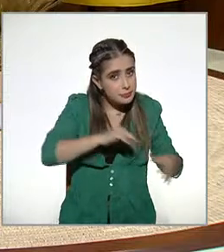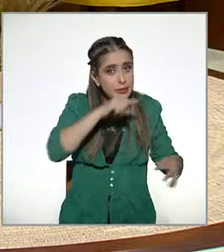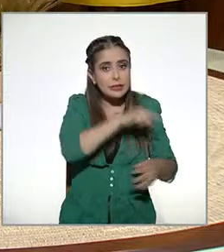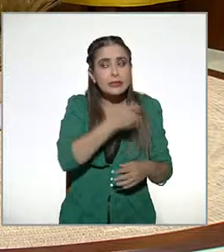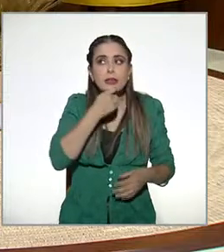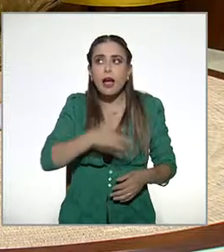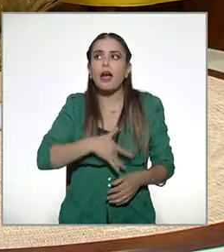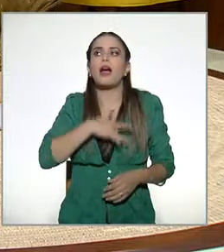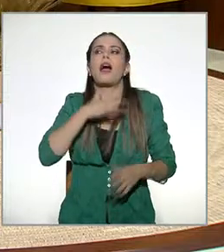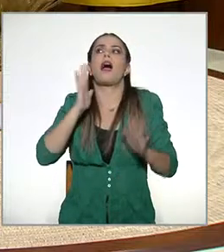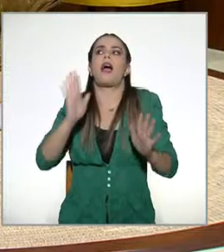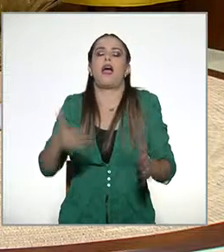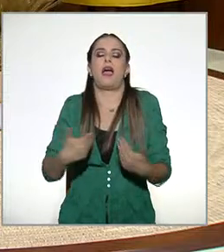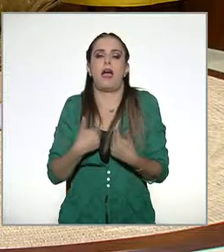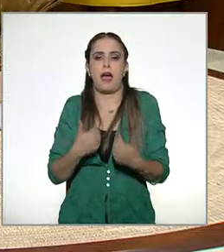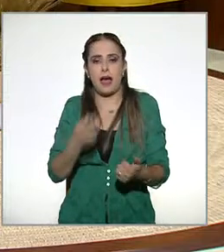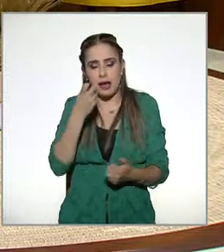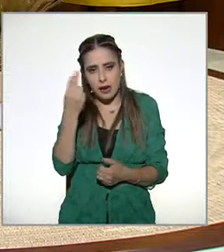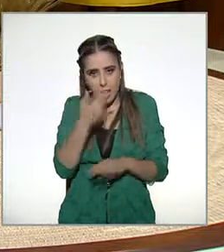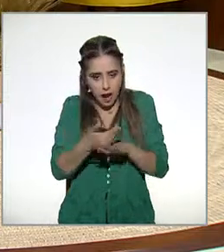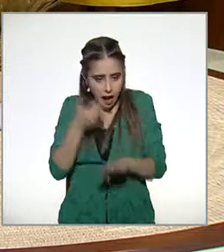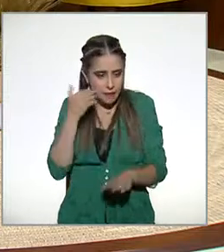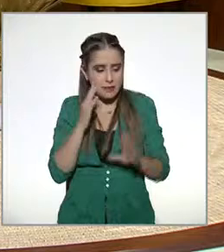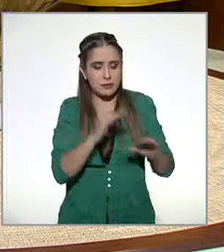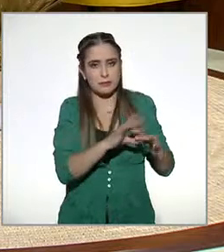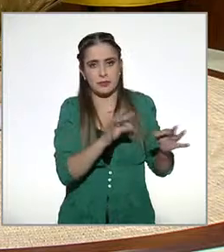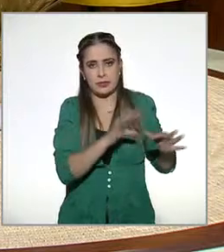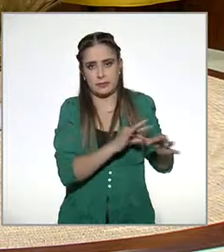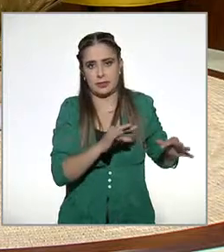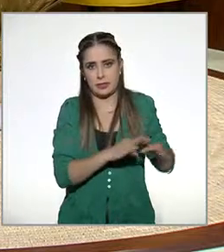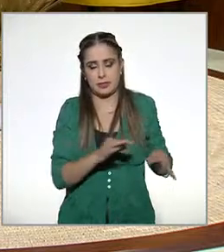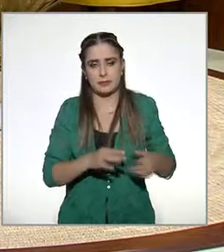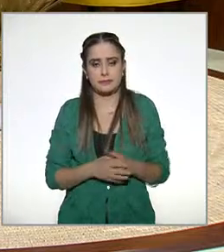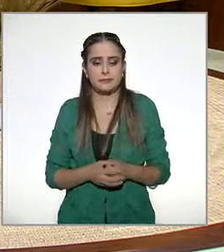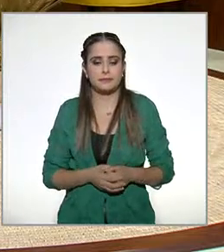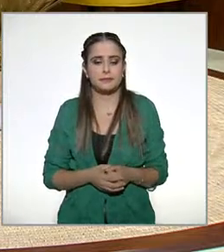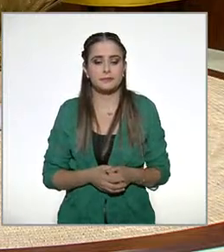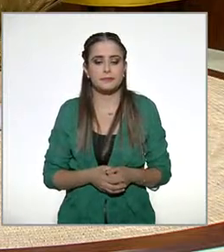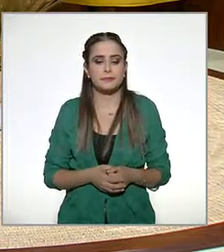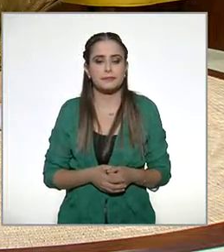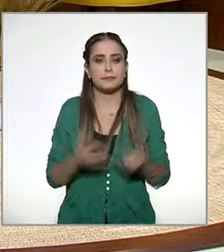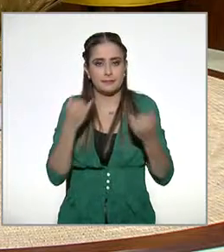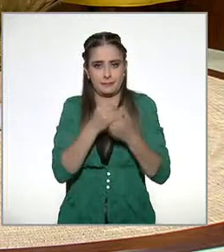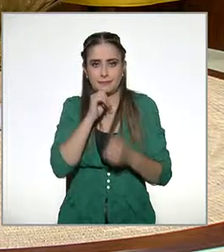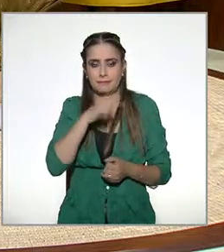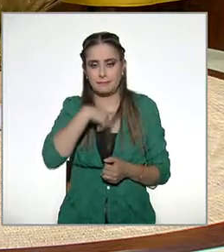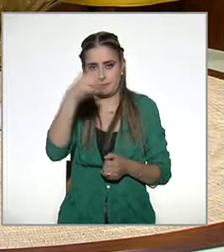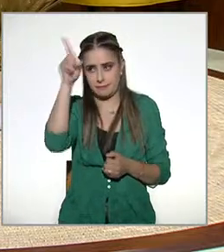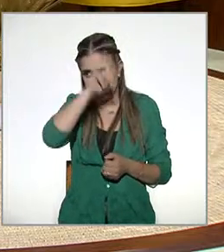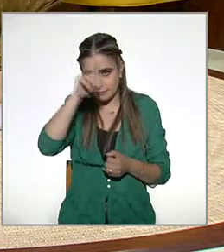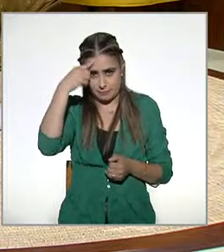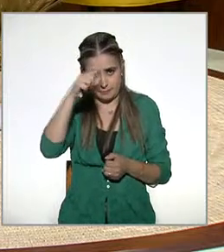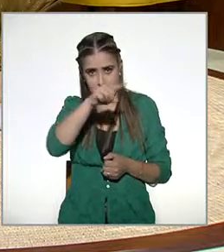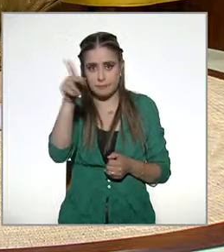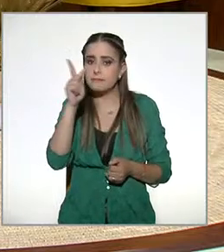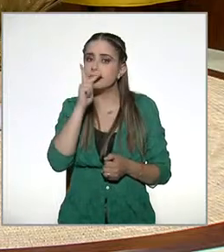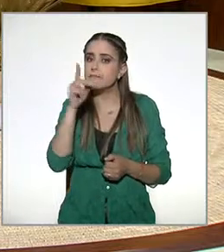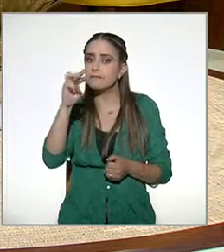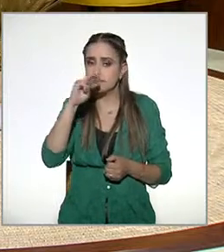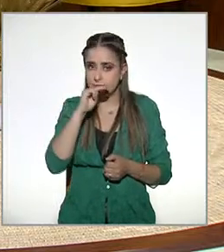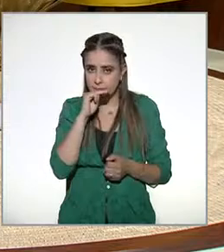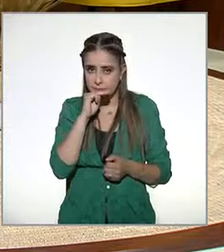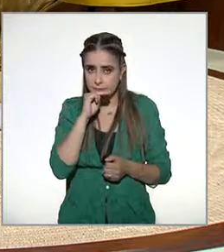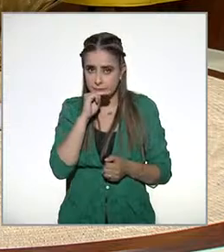muy bien entonces es prepararlos antes y lo segundo es si es una recomendación para los papás y las mamás que es